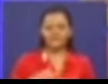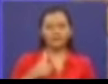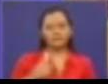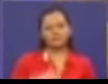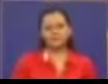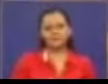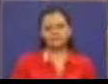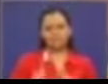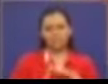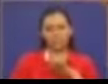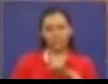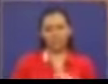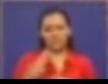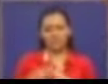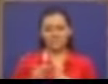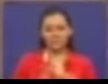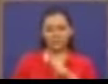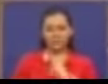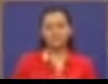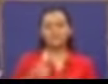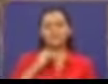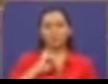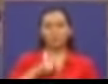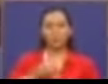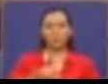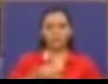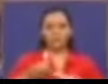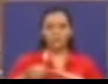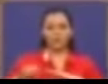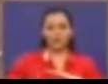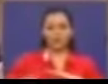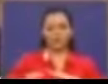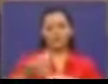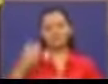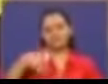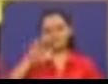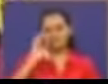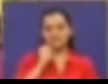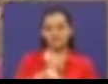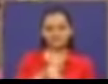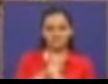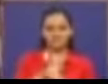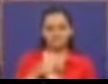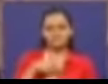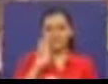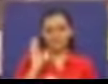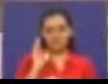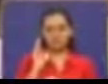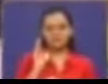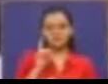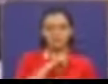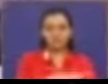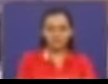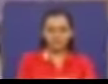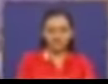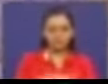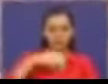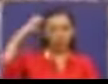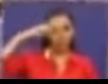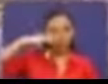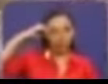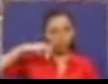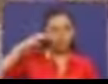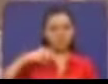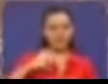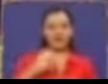luego se llega a Puerto Napo, donde la Junta Parroquial está realizando un gran trabajo. Se han puesto baterías sanitarias, duchas calientes. Entonces